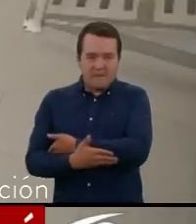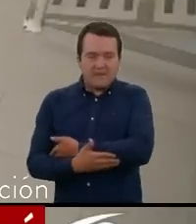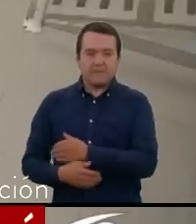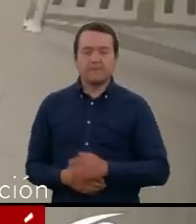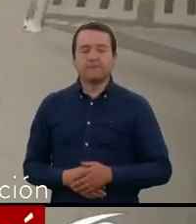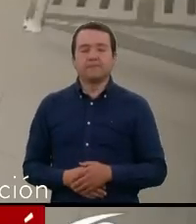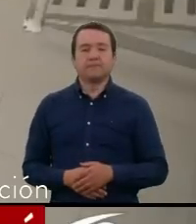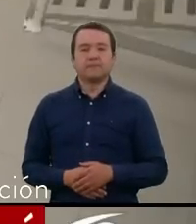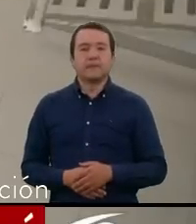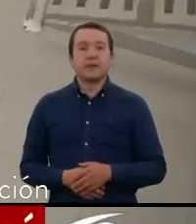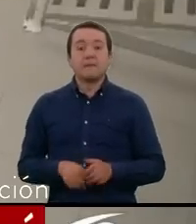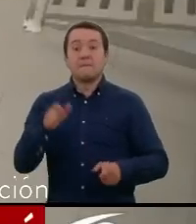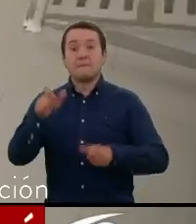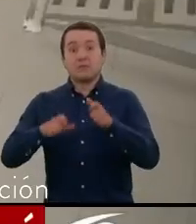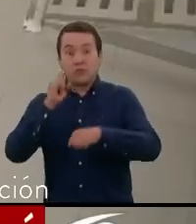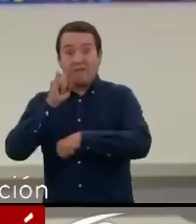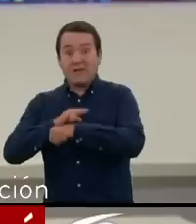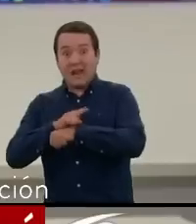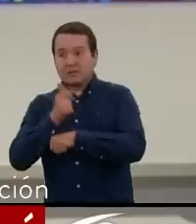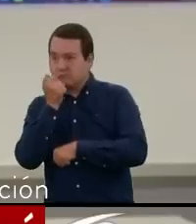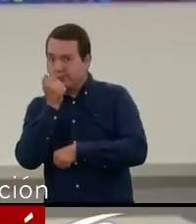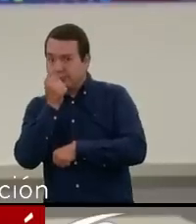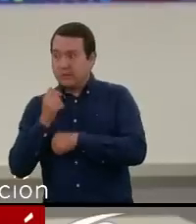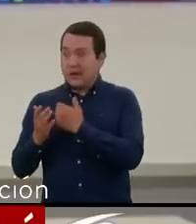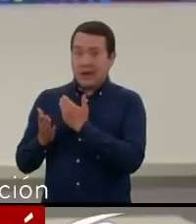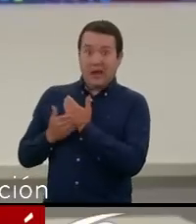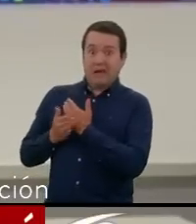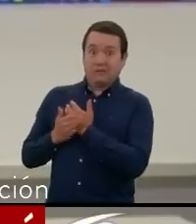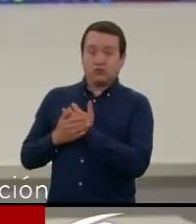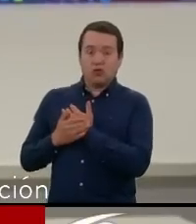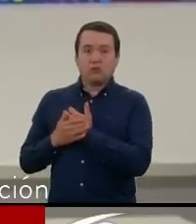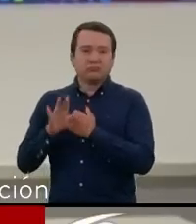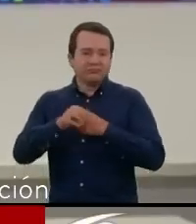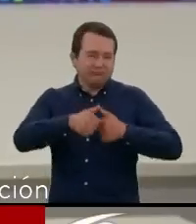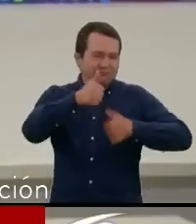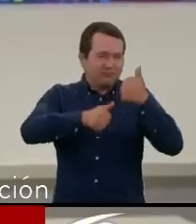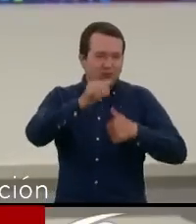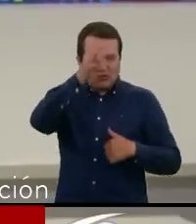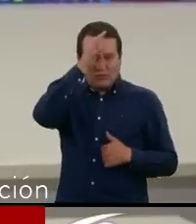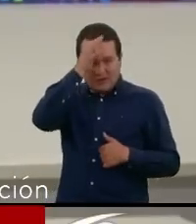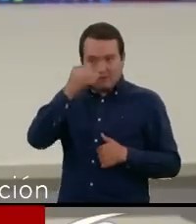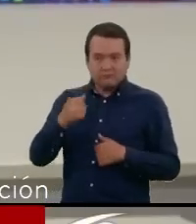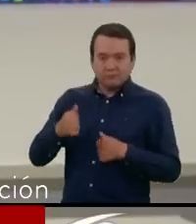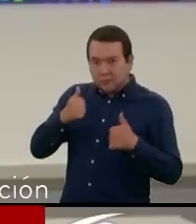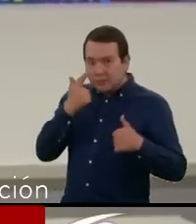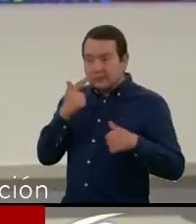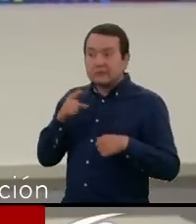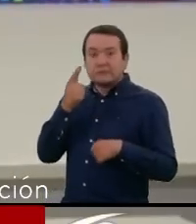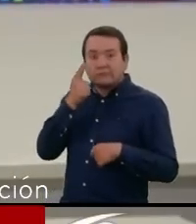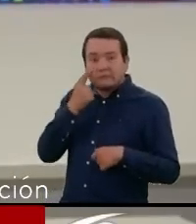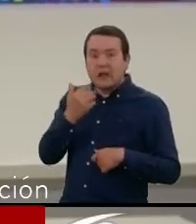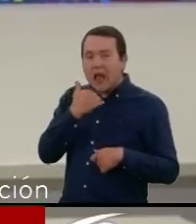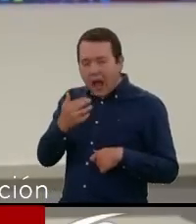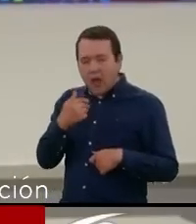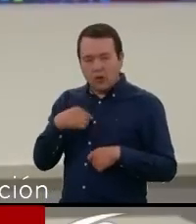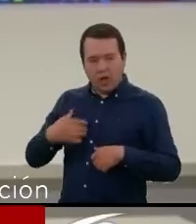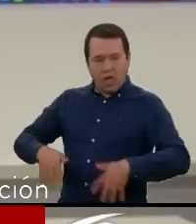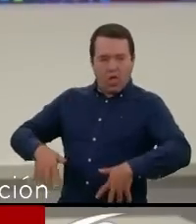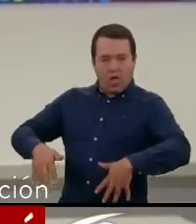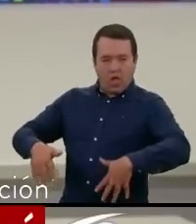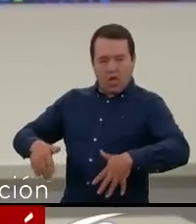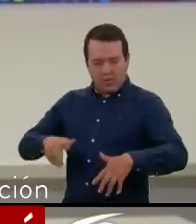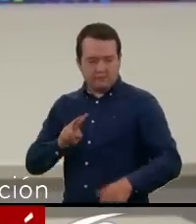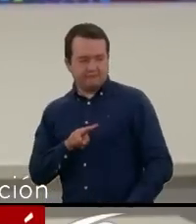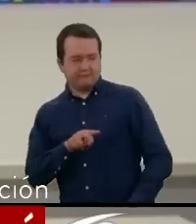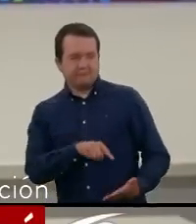por el personal de vigilancia del centro hospitalario y las directivas de la actitud sospechosa de esta persona que pretendía salir llevando